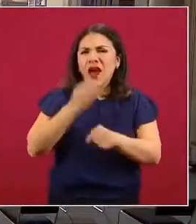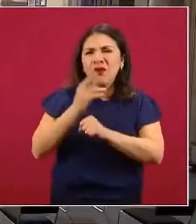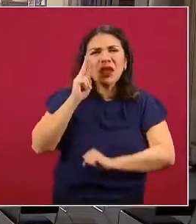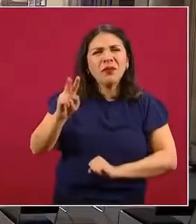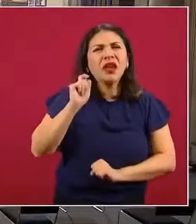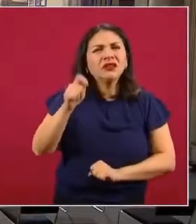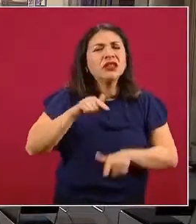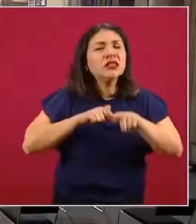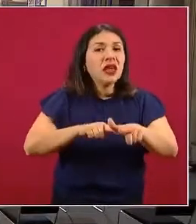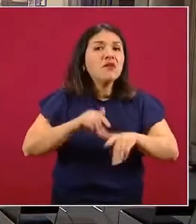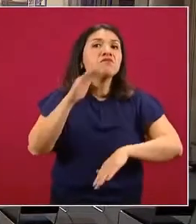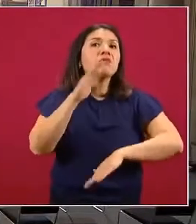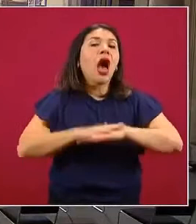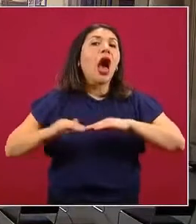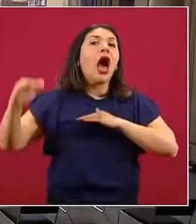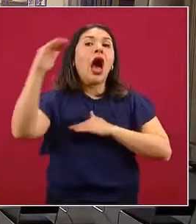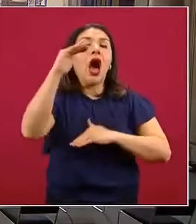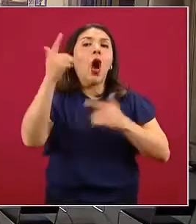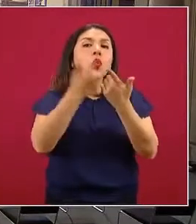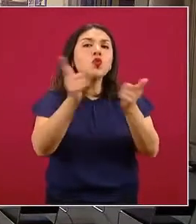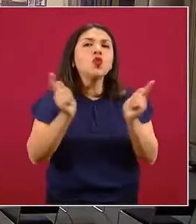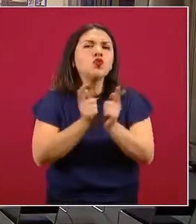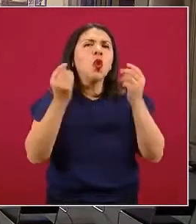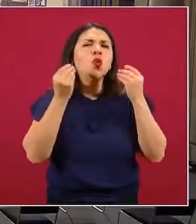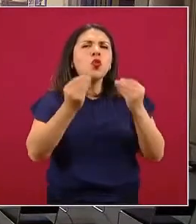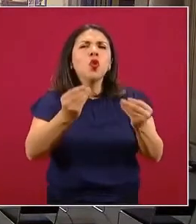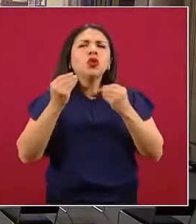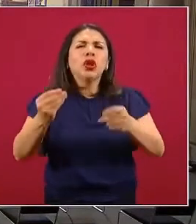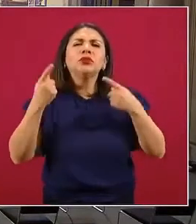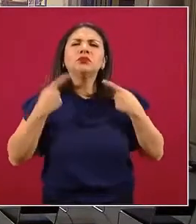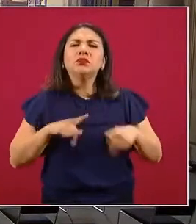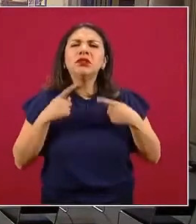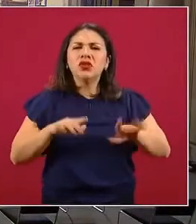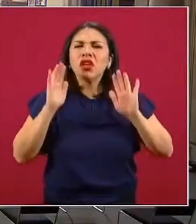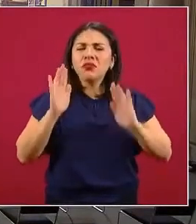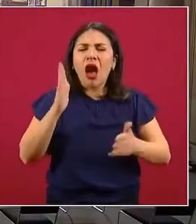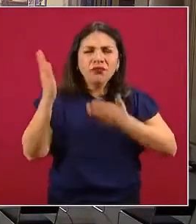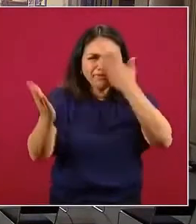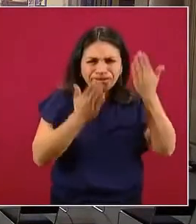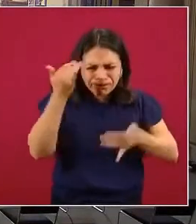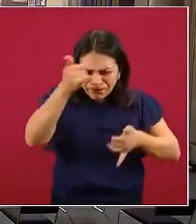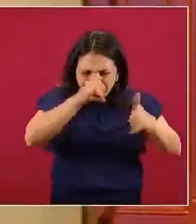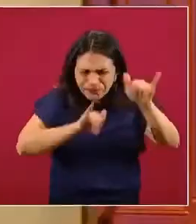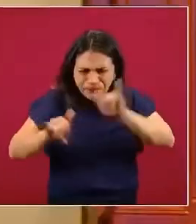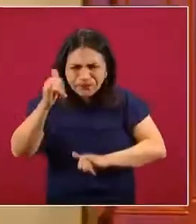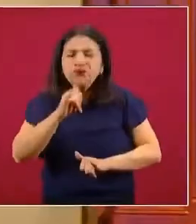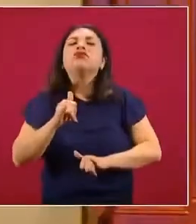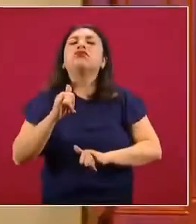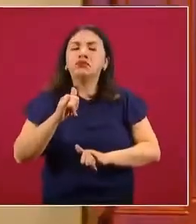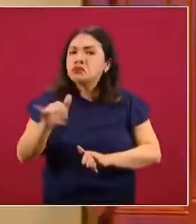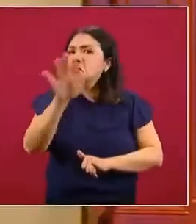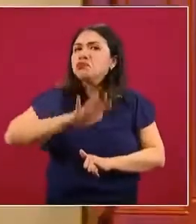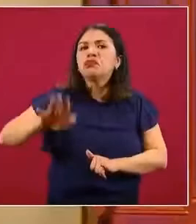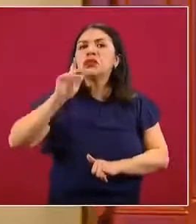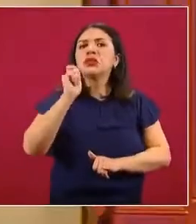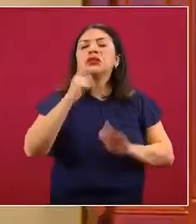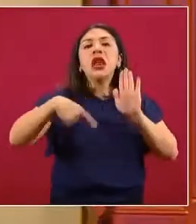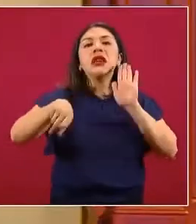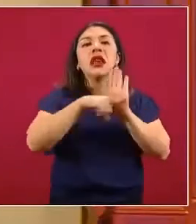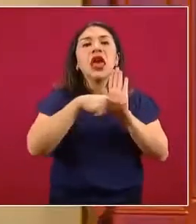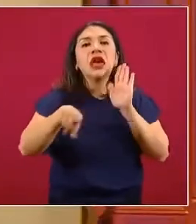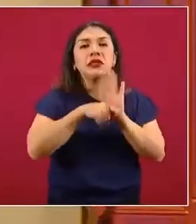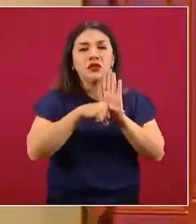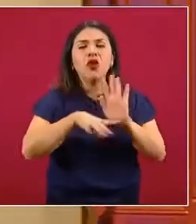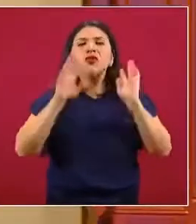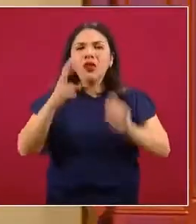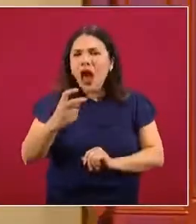siendo el mayor grupo de todas estas personas que se han estudiado, que son las que ya han dado negativo, es decir, se tomó